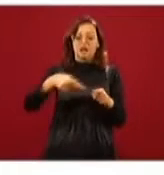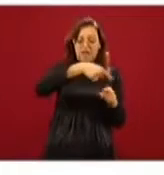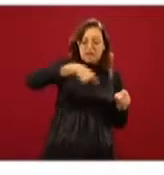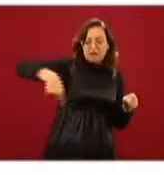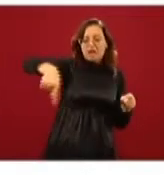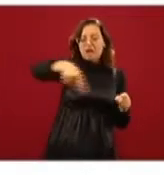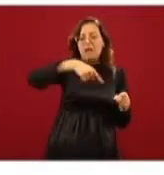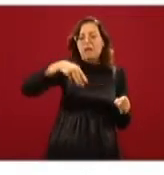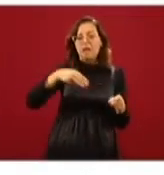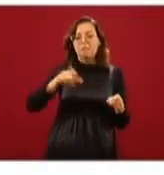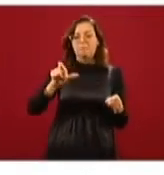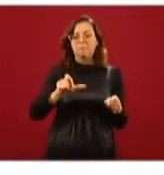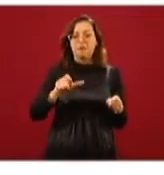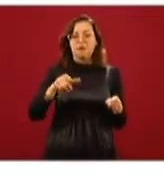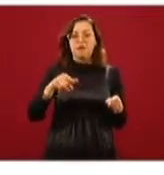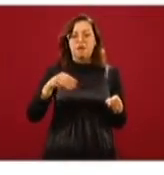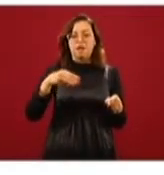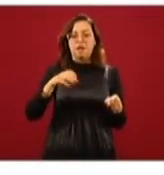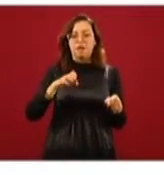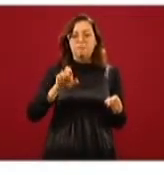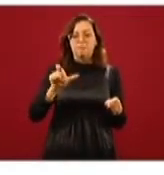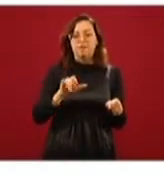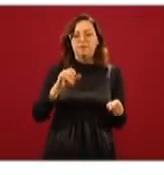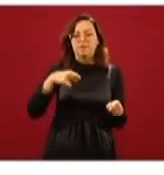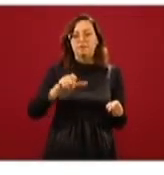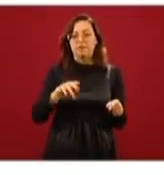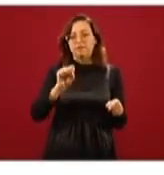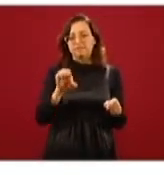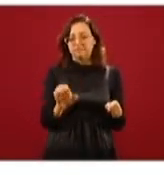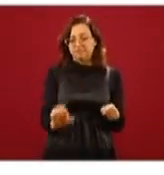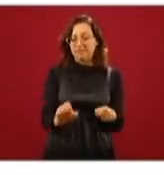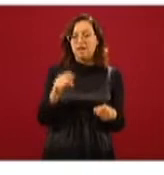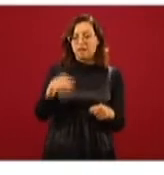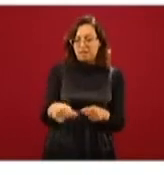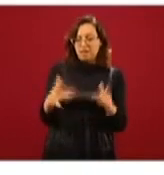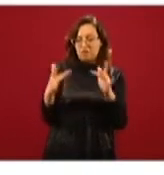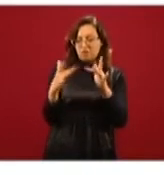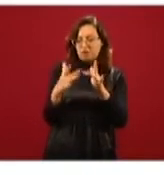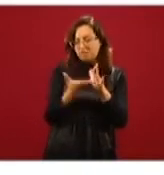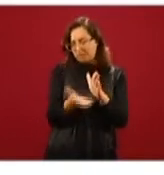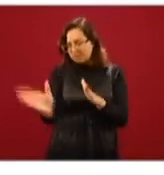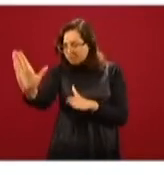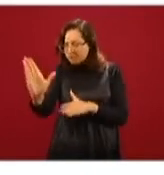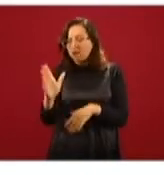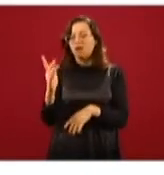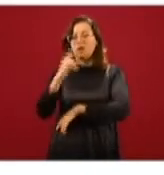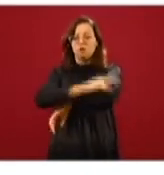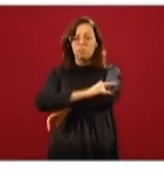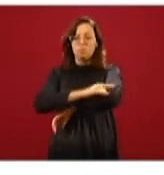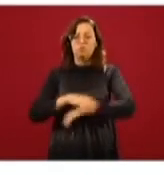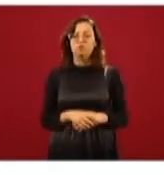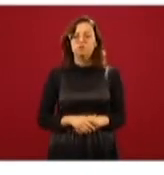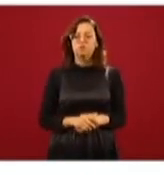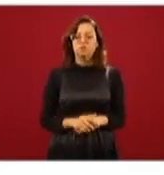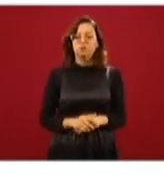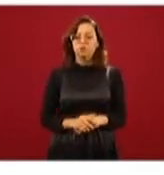principal del aeropuerto internacional Felipe Ángeles. El número 6 es esa pequeña conexión